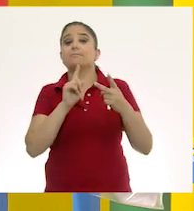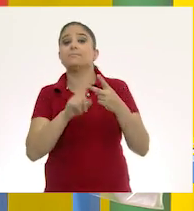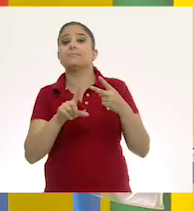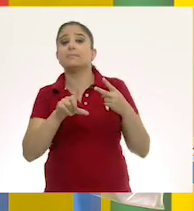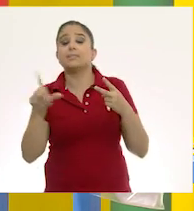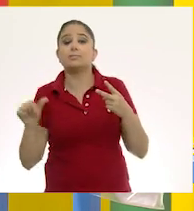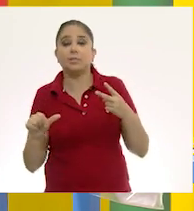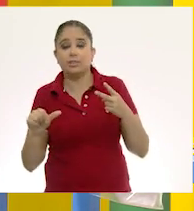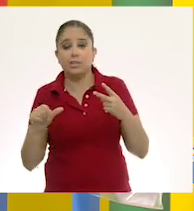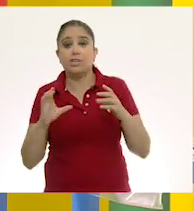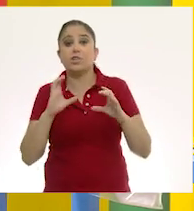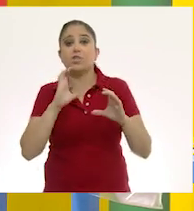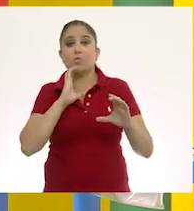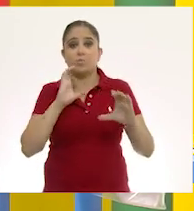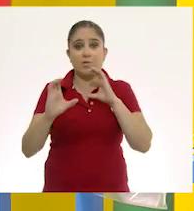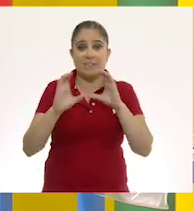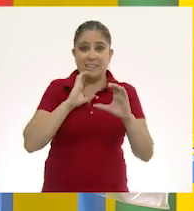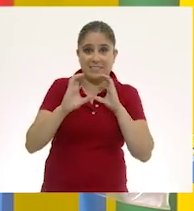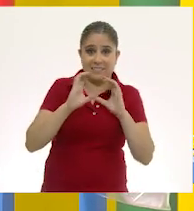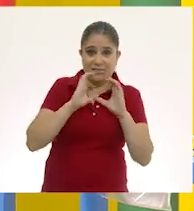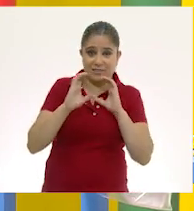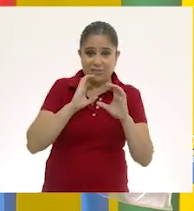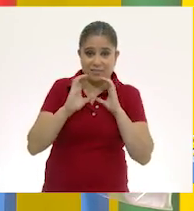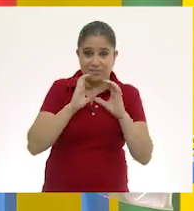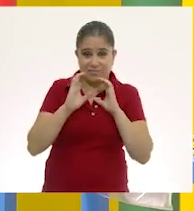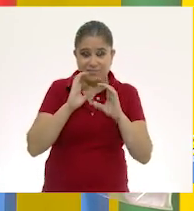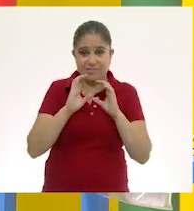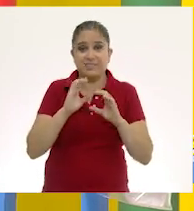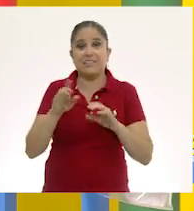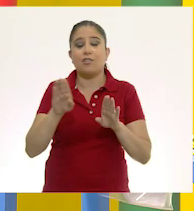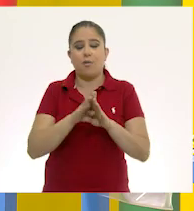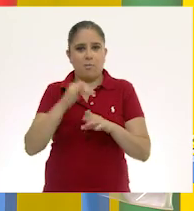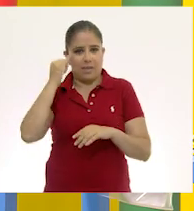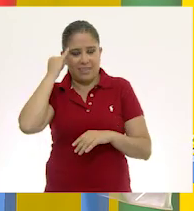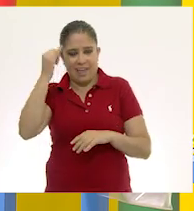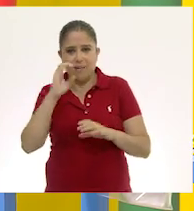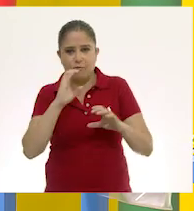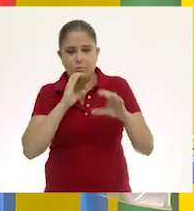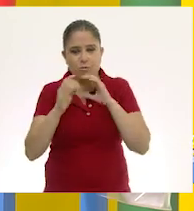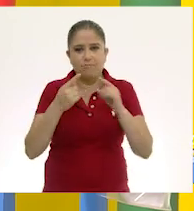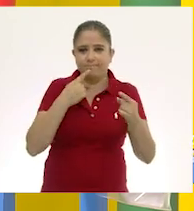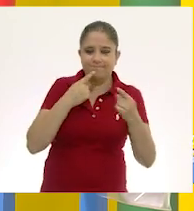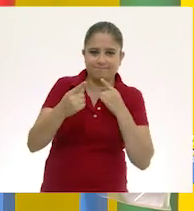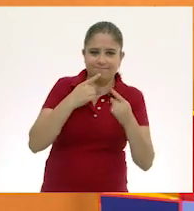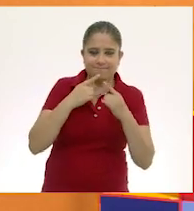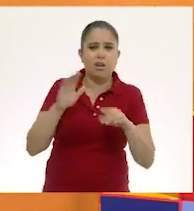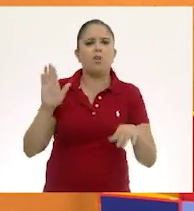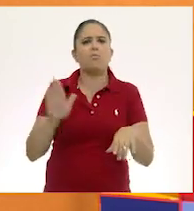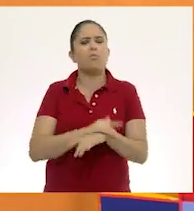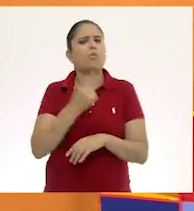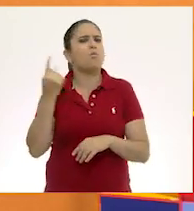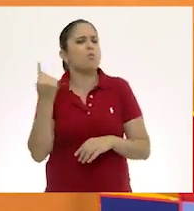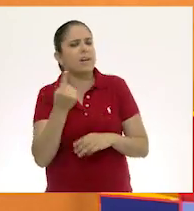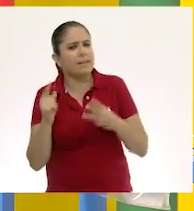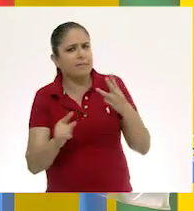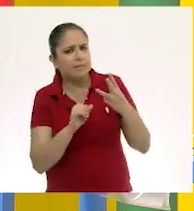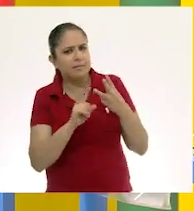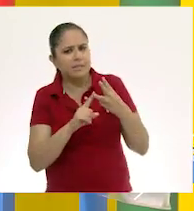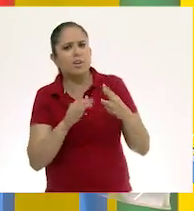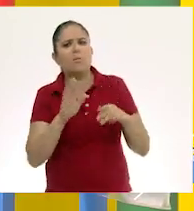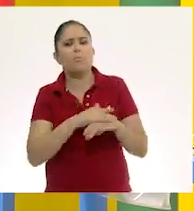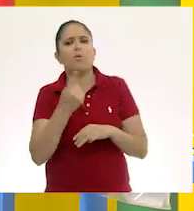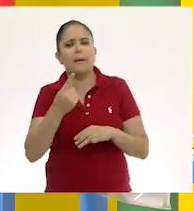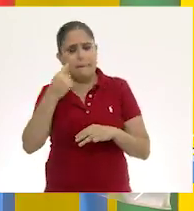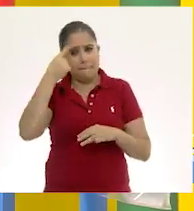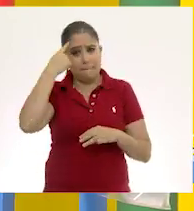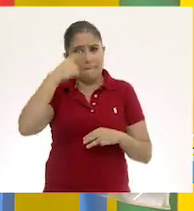Después... comunicarlas. Comunicarlas, pero no solamente comunicar la idea, sino ¿por qué? ¿Para